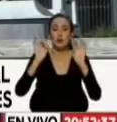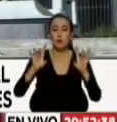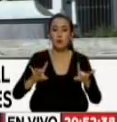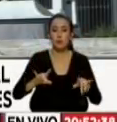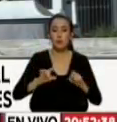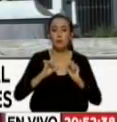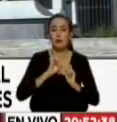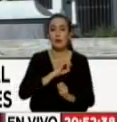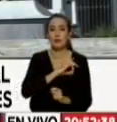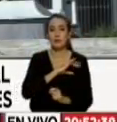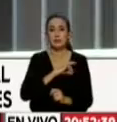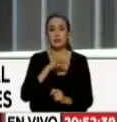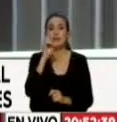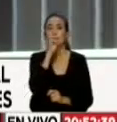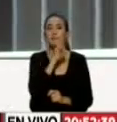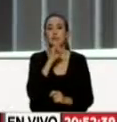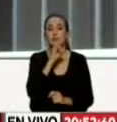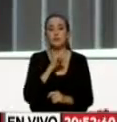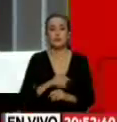Chile y Estados Unidos.